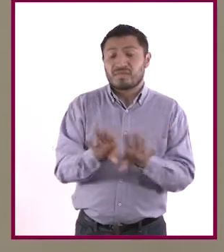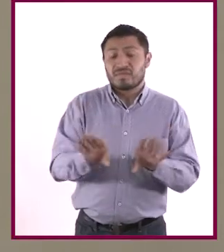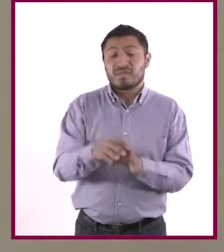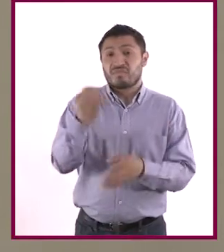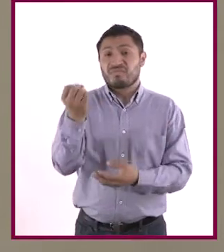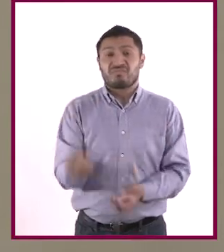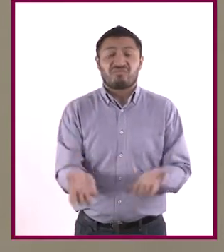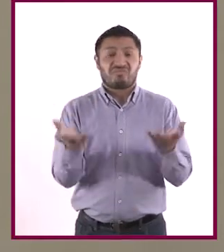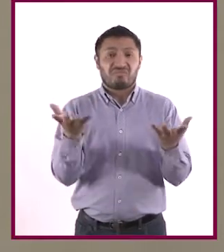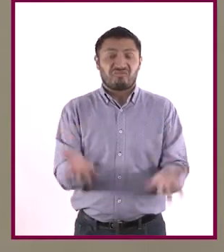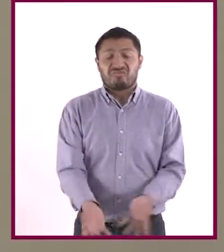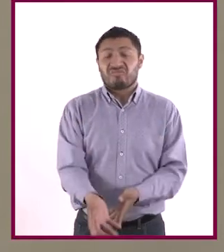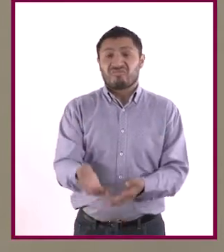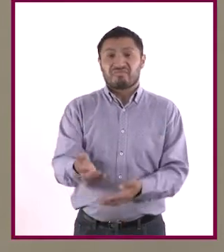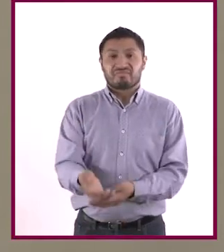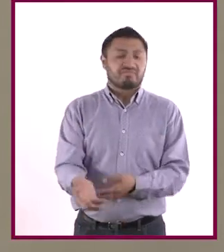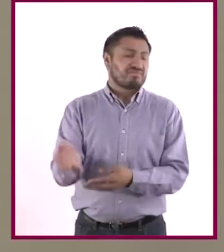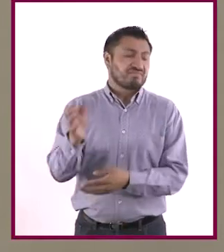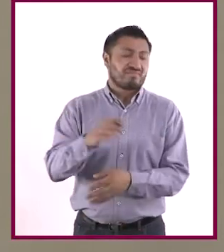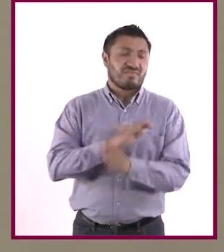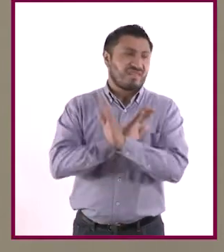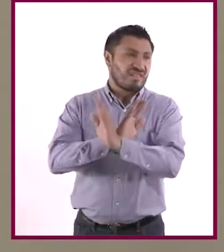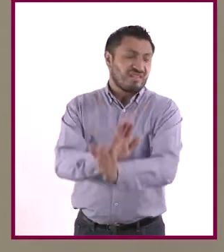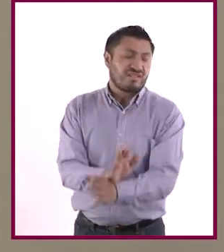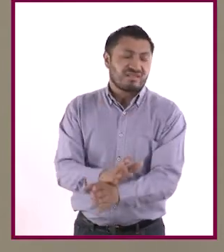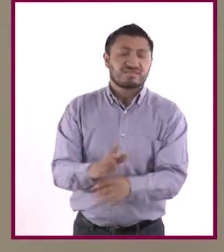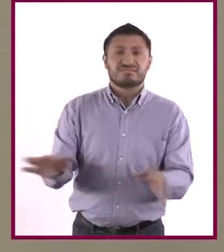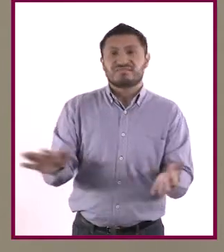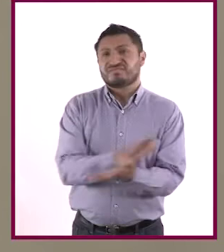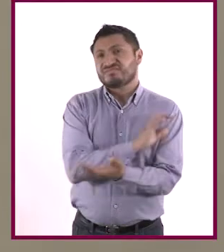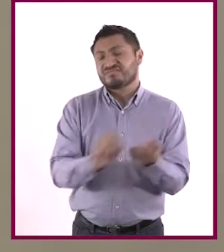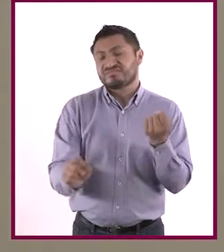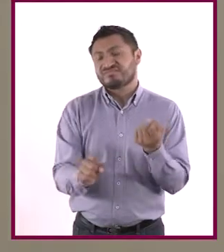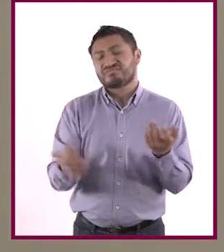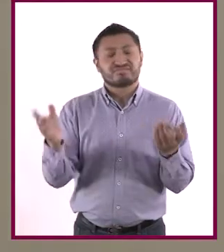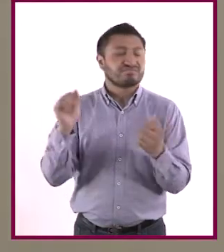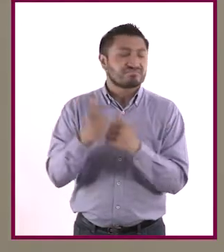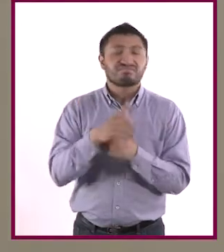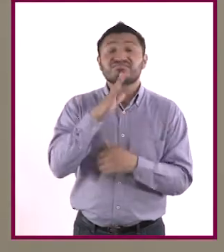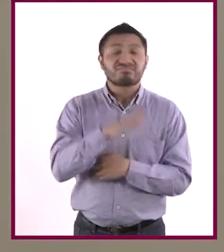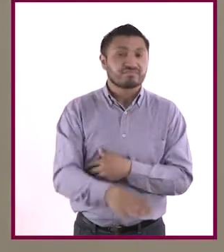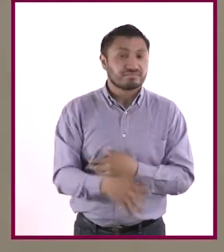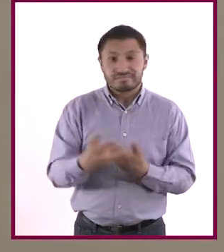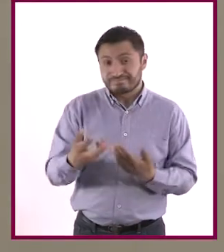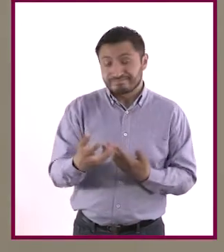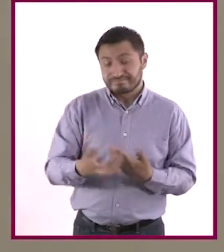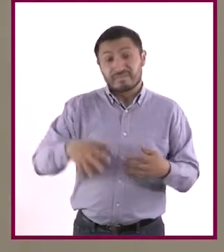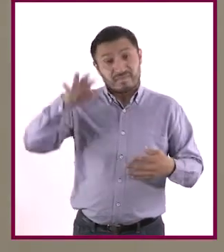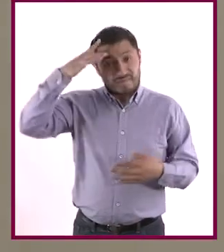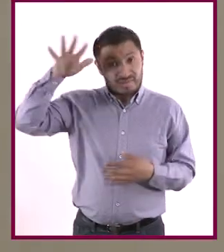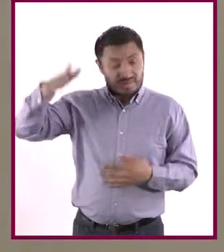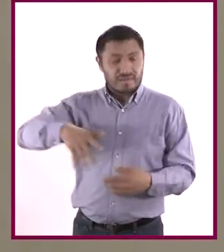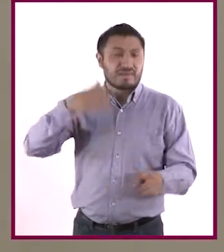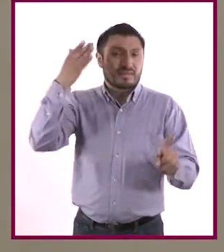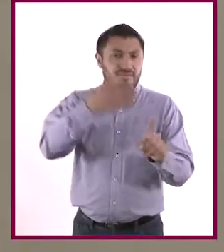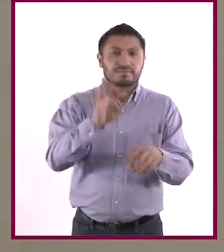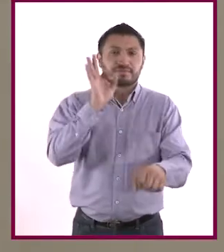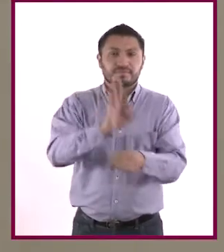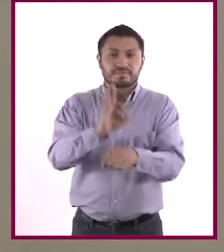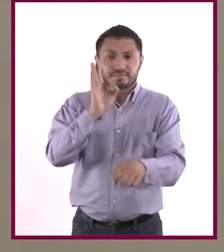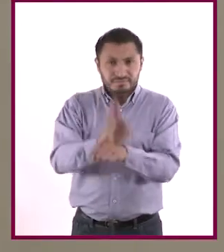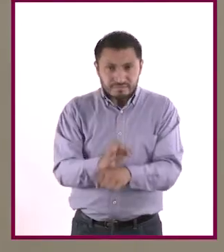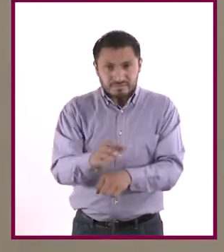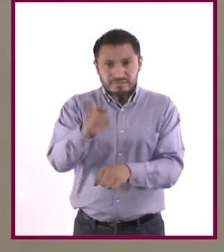flojos, apáticos, anárquicos, destructivos o delincuentes. Que las y los adultos, con el afán de